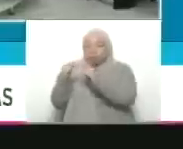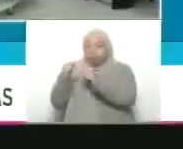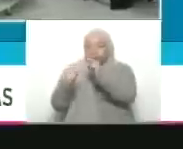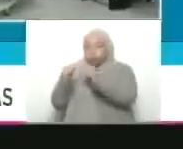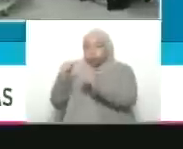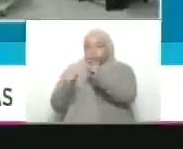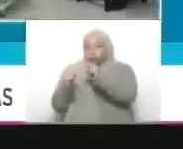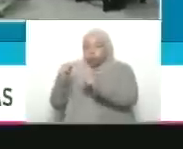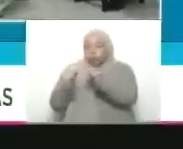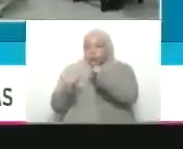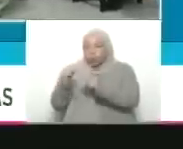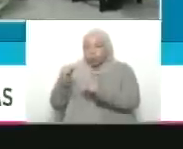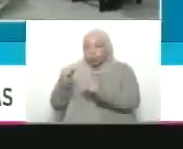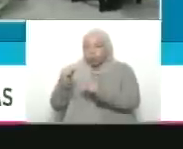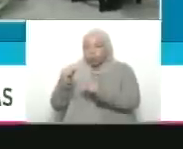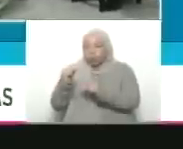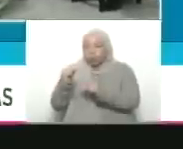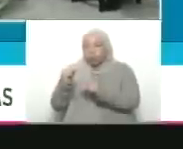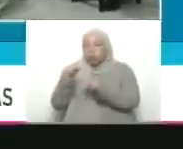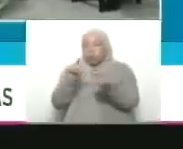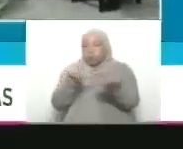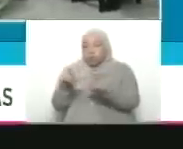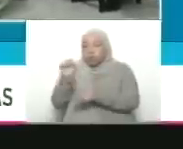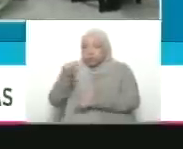100 vivienda